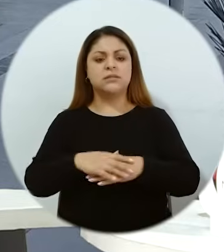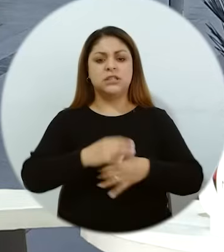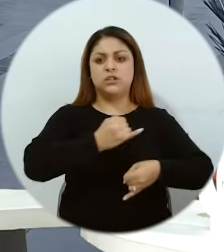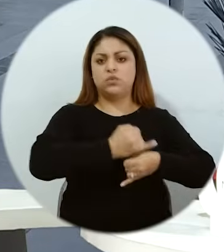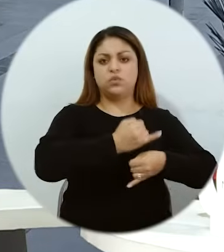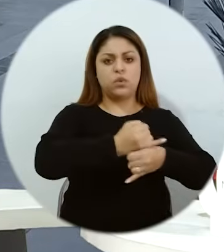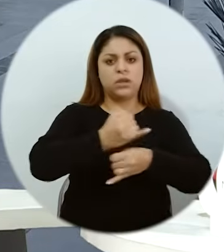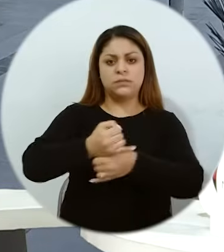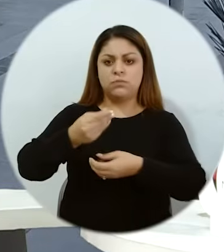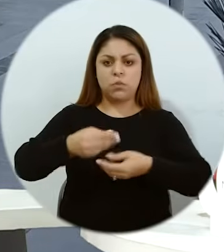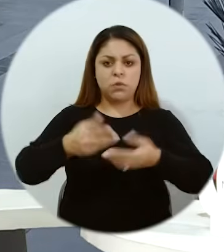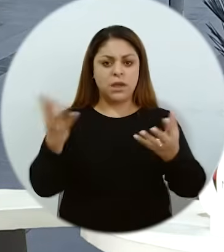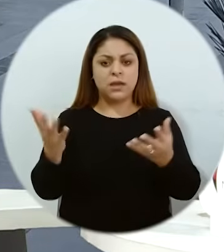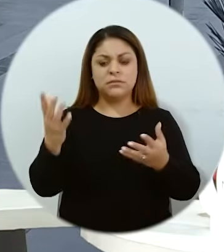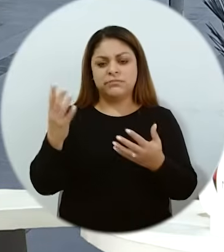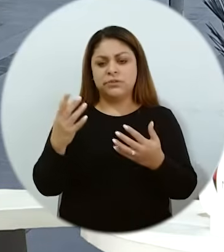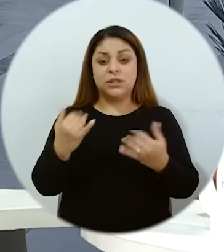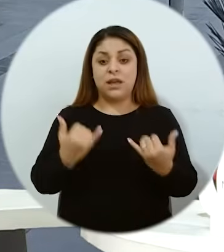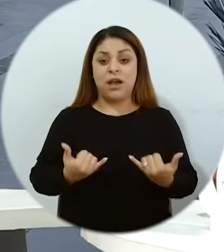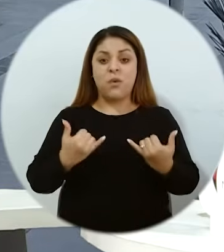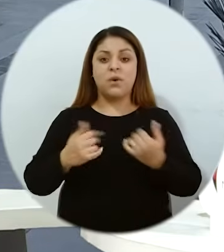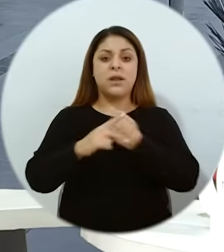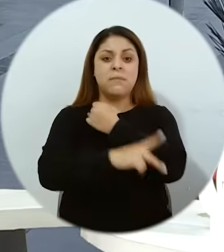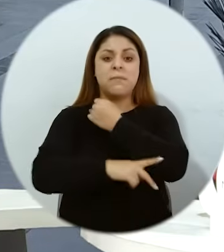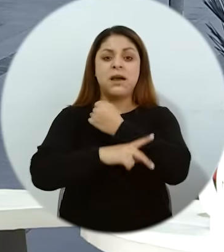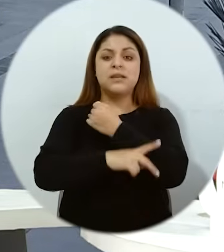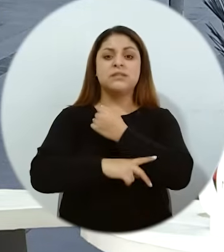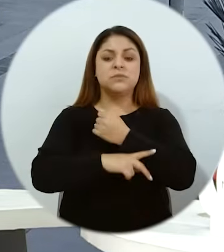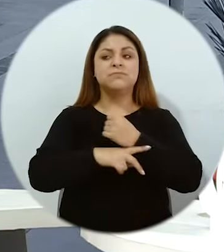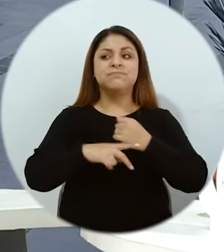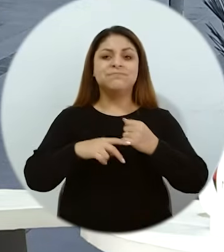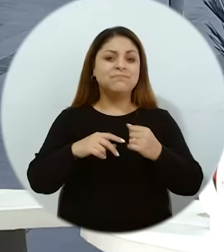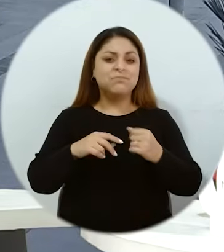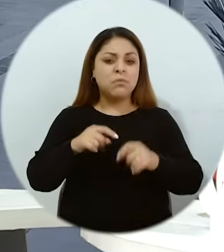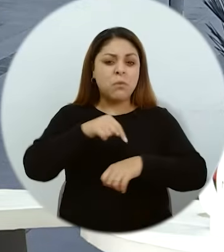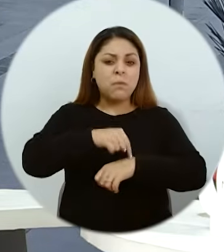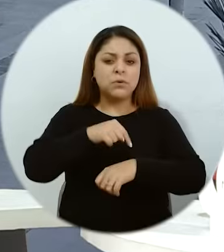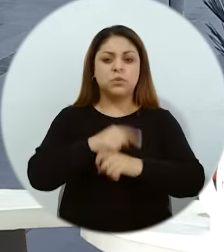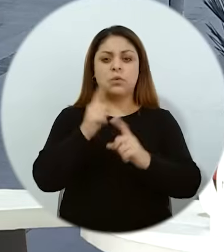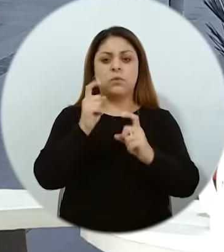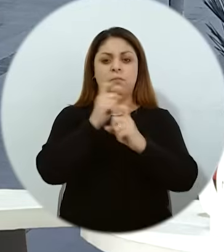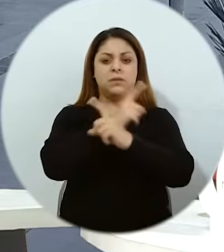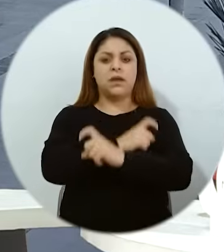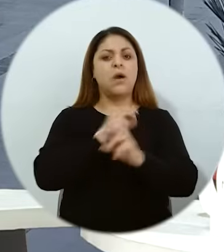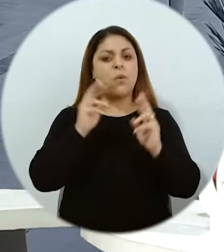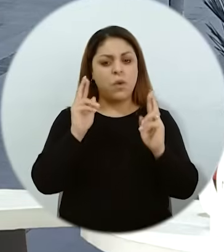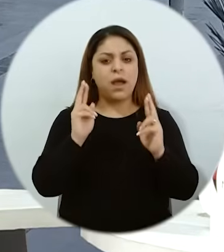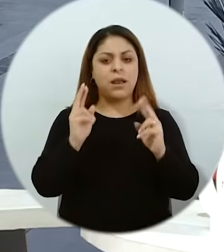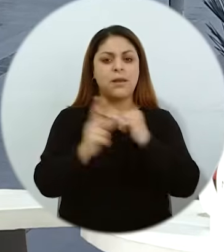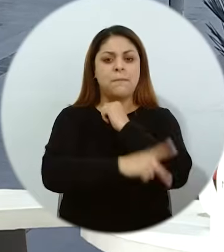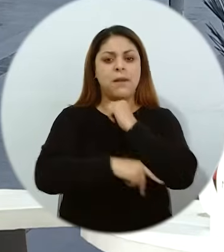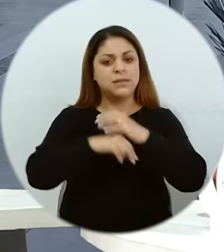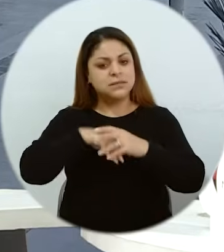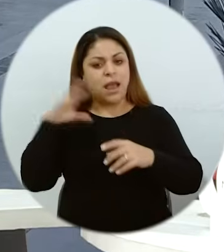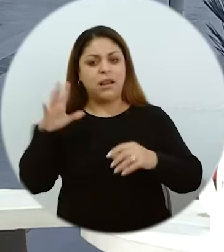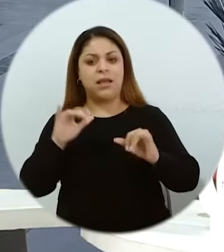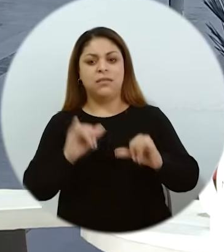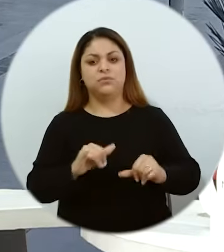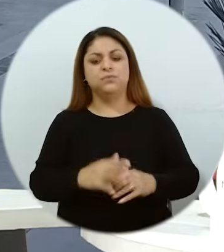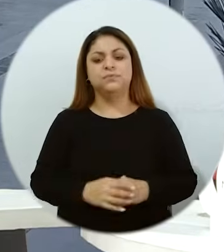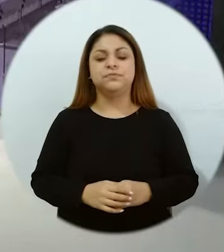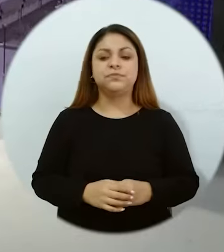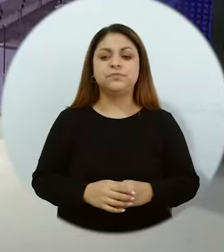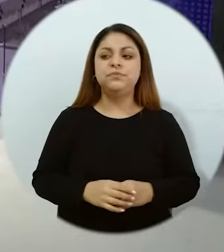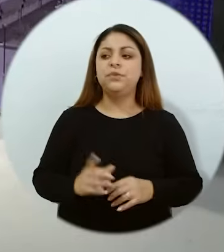estatal como tal. Entonces el país está entrando en un ciclo muy complejo que hay que buscar las formas de que el país salga.